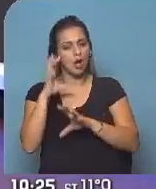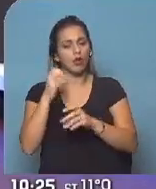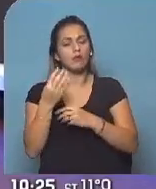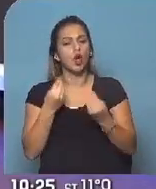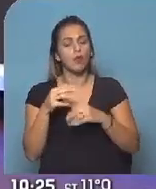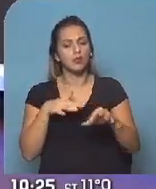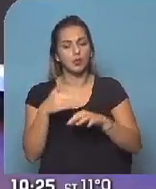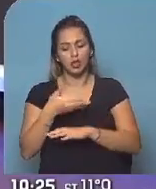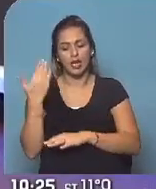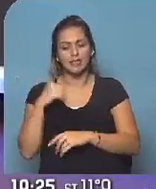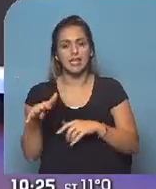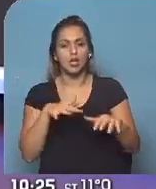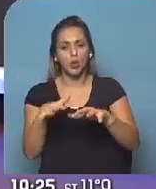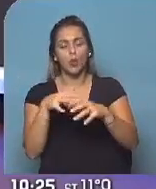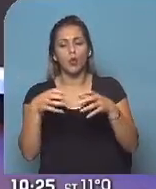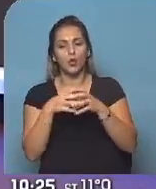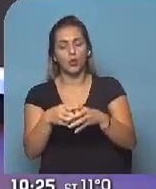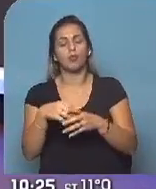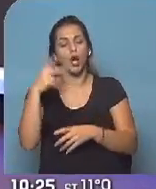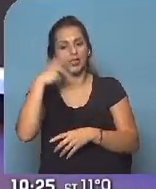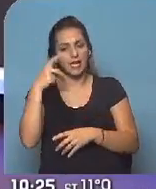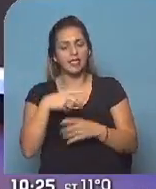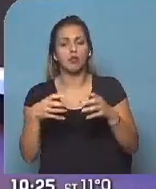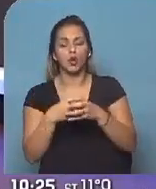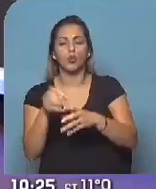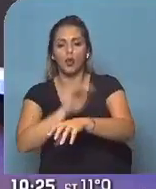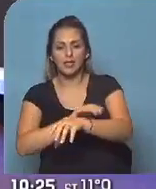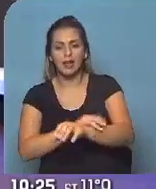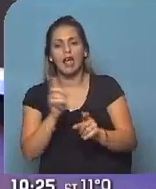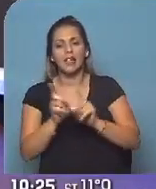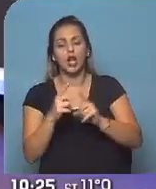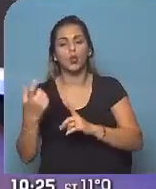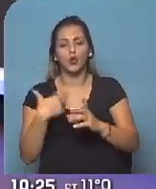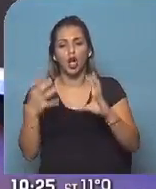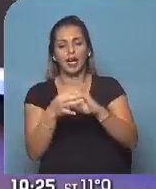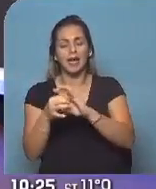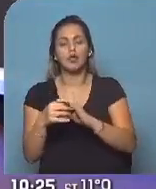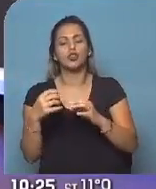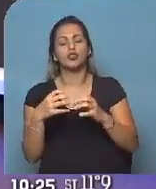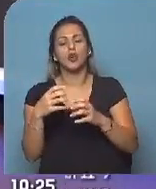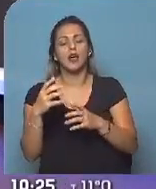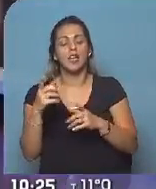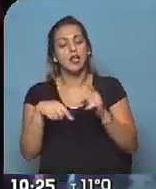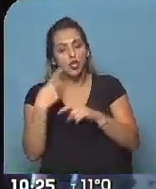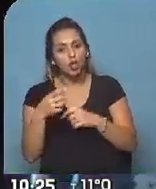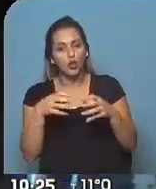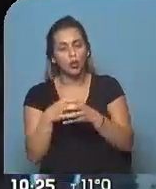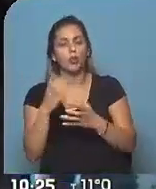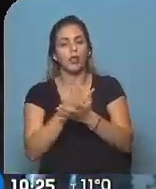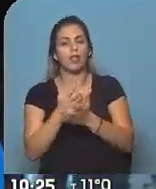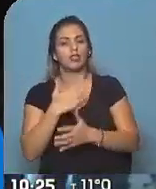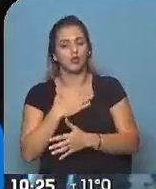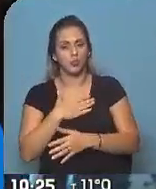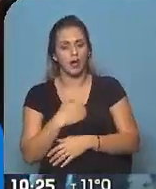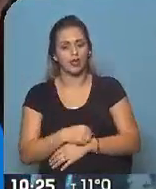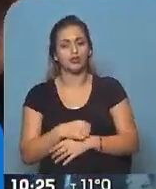con una movilización del kirchnerismo, sectores de izquierda, algunos sectores gremiales y organismos de derechos humanos. ¡No